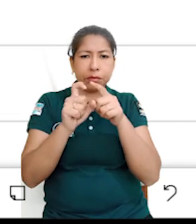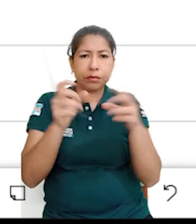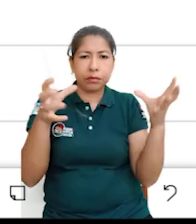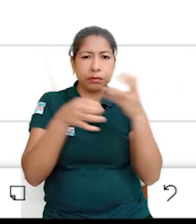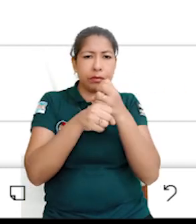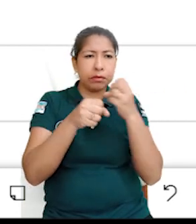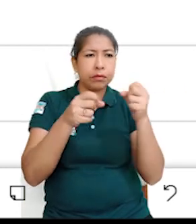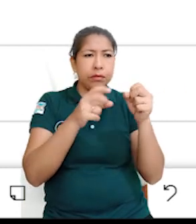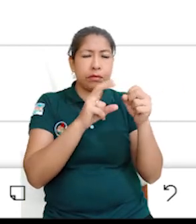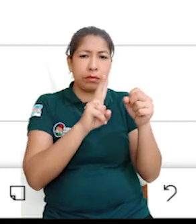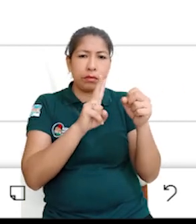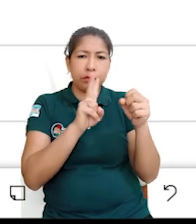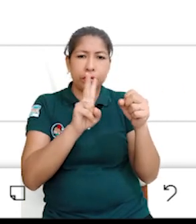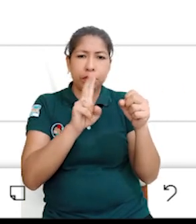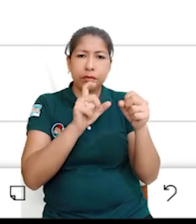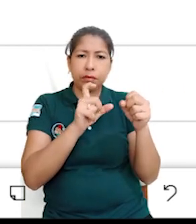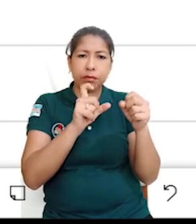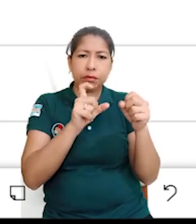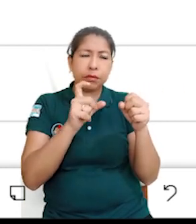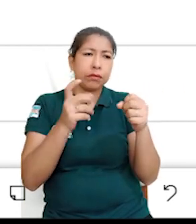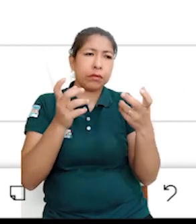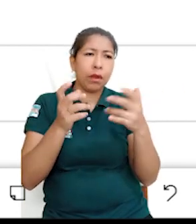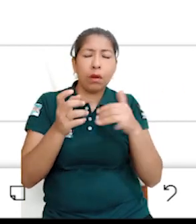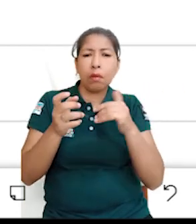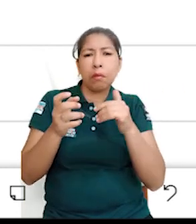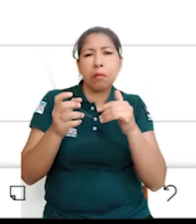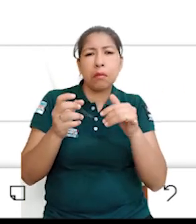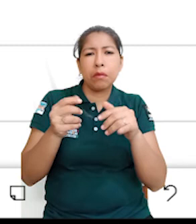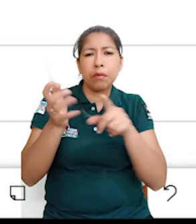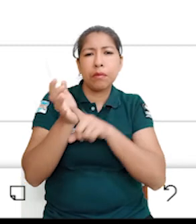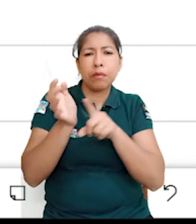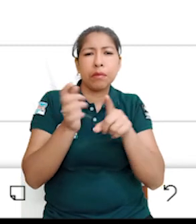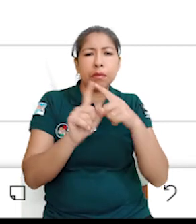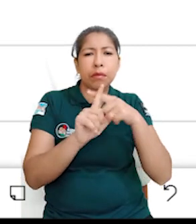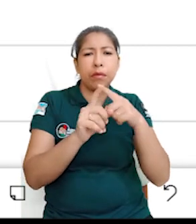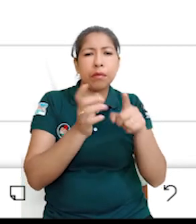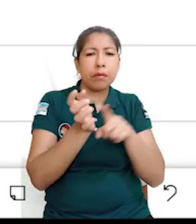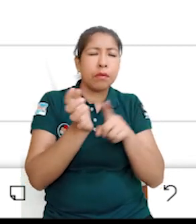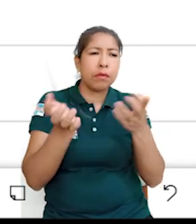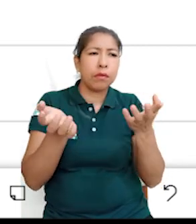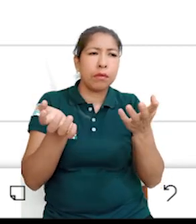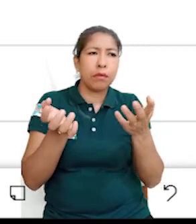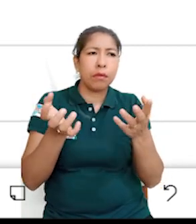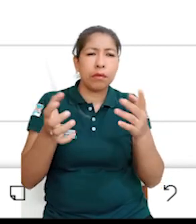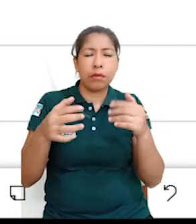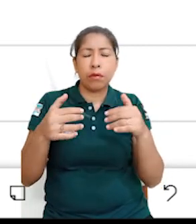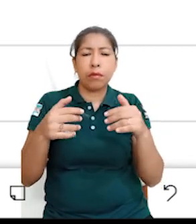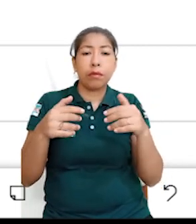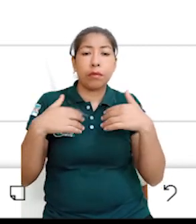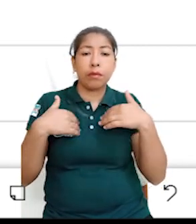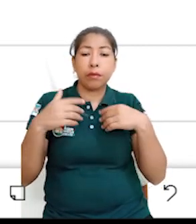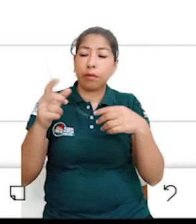para dividir, x al cuadrado y reducimos estos dos, menos x menos 2x